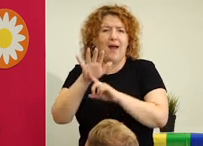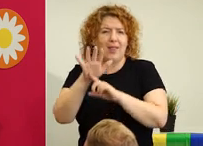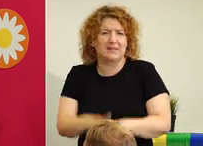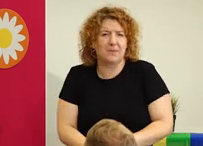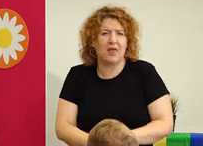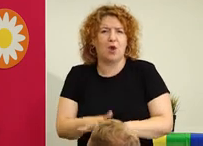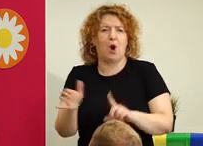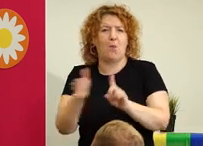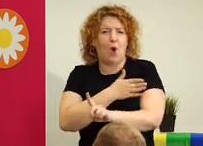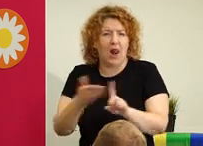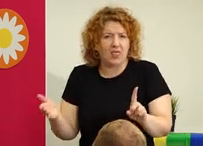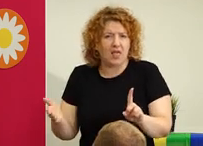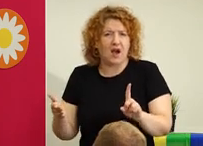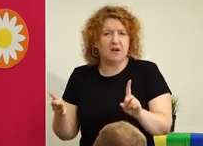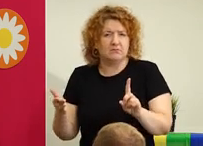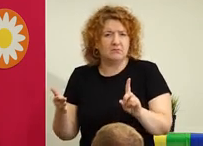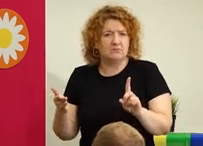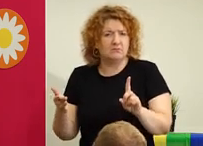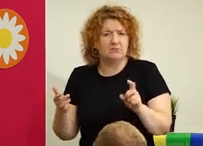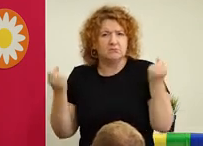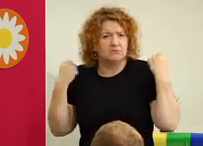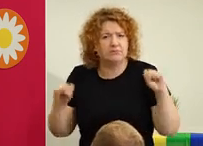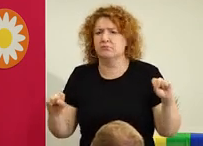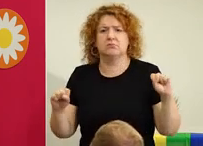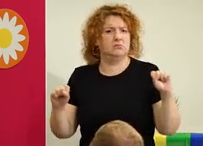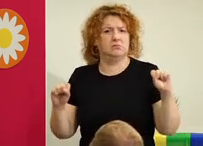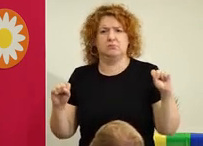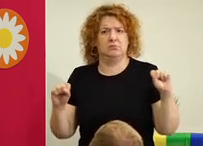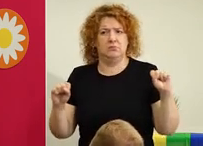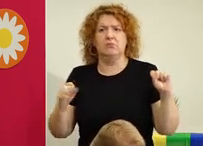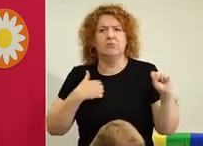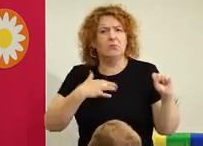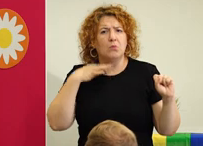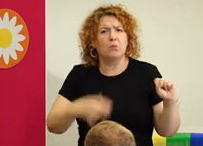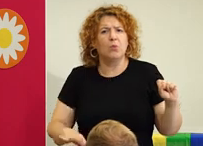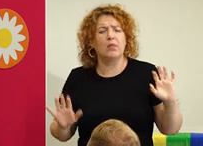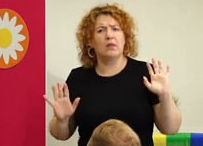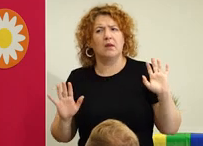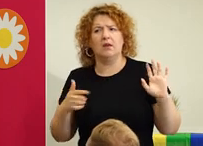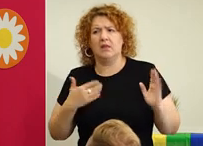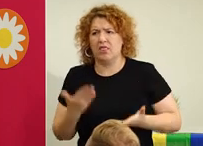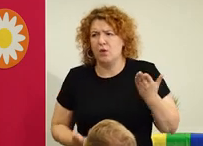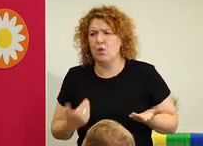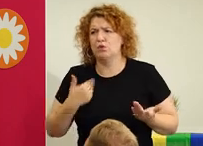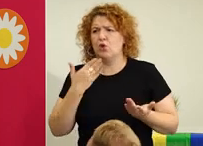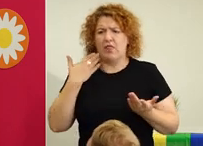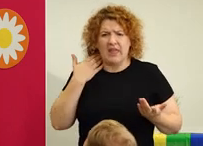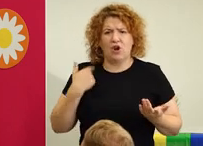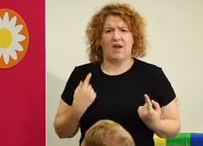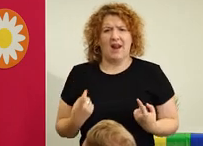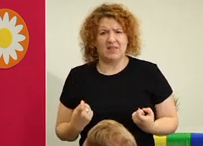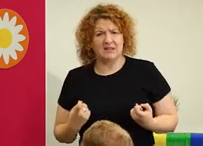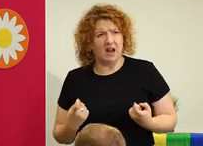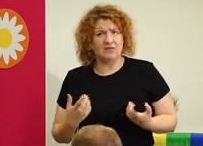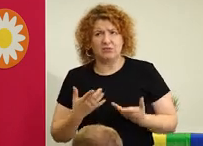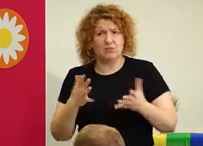discriminación, violencia, han creído que era no solamente posible, sino sobre todo justo, digno, necesario cambiar